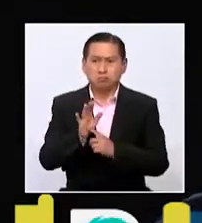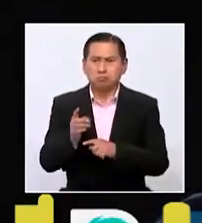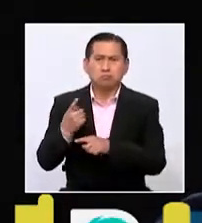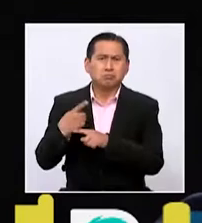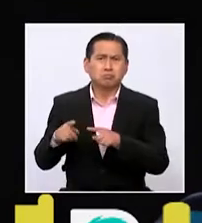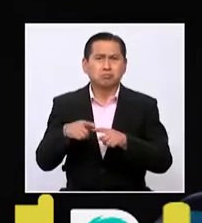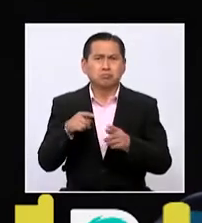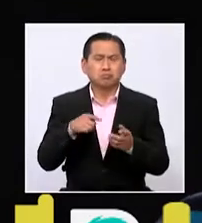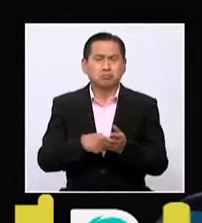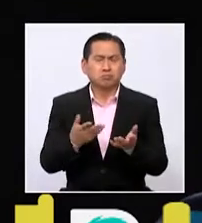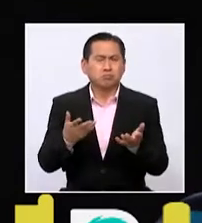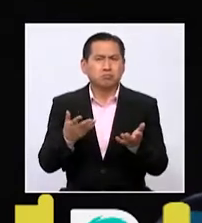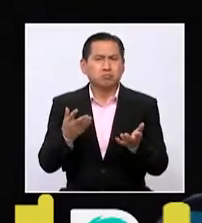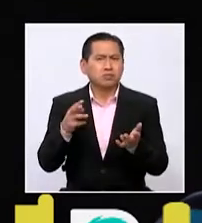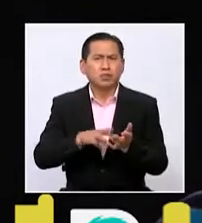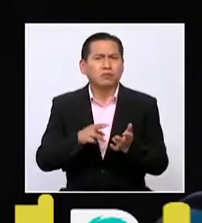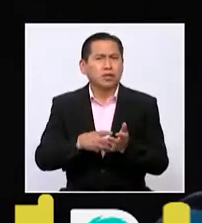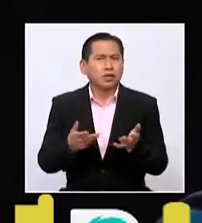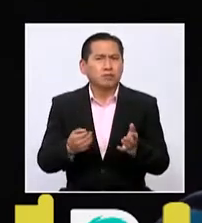Saraí,